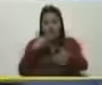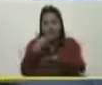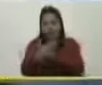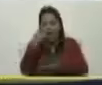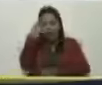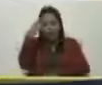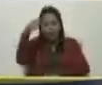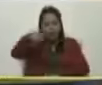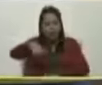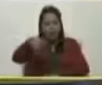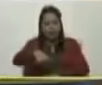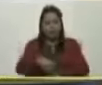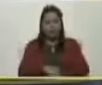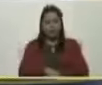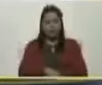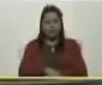ya